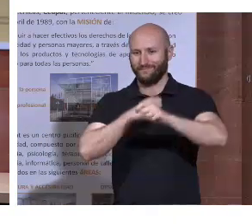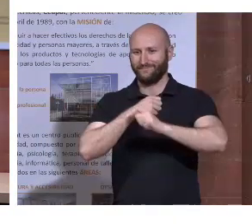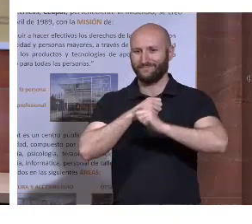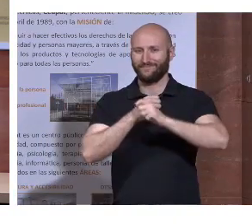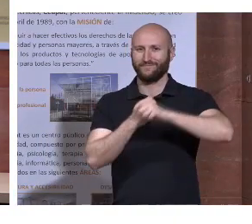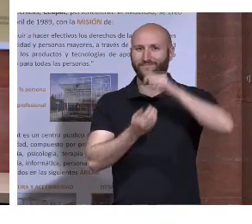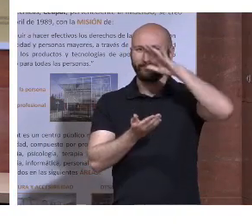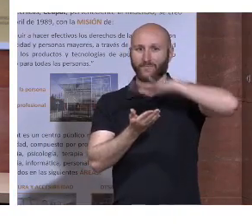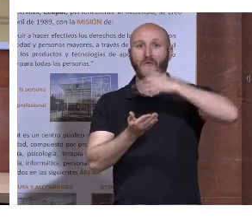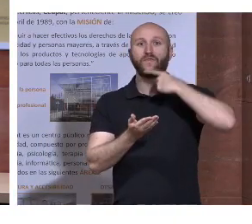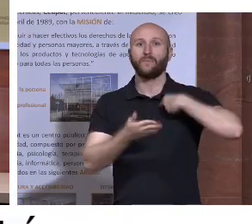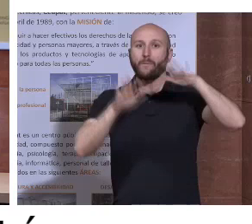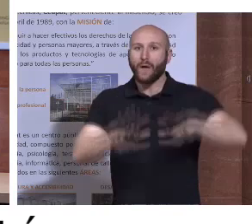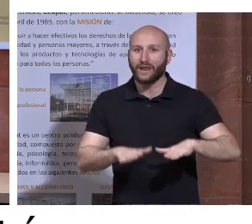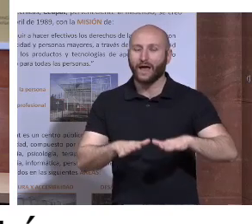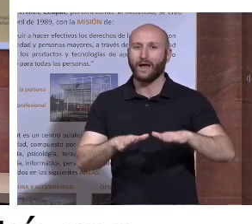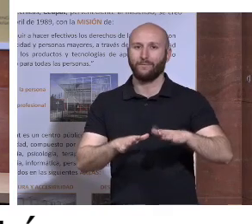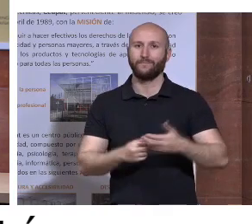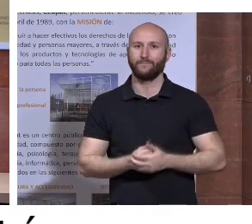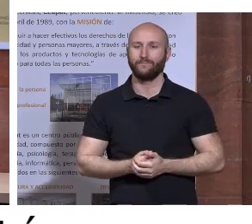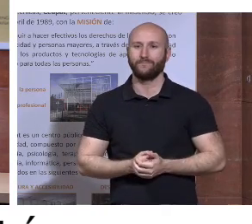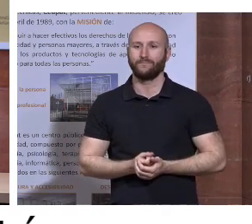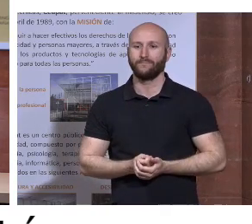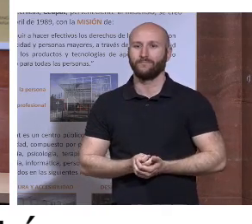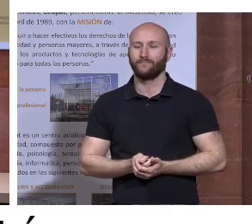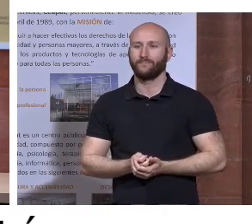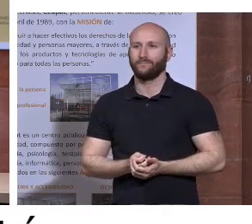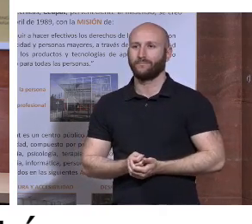decir stop o para. ¿Vale?